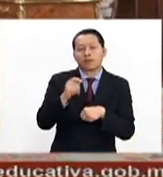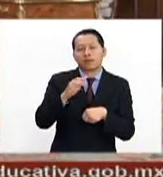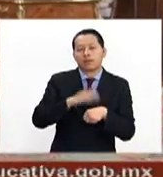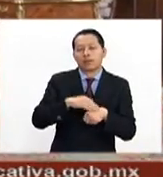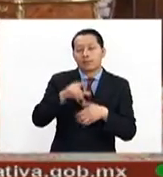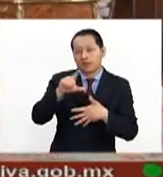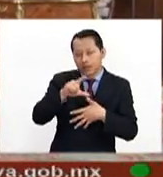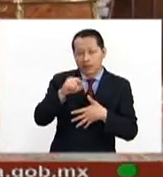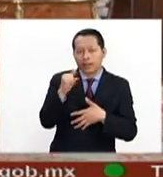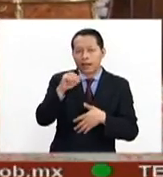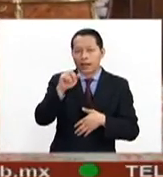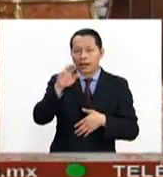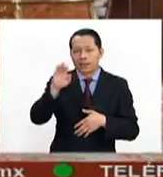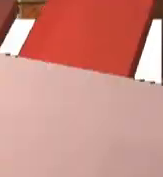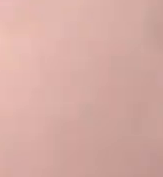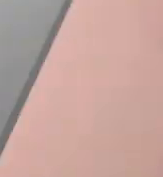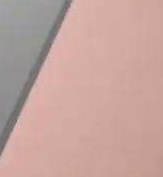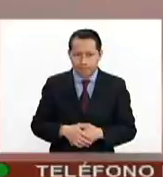América Latina y el Caribe.